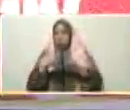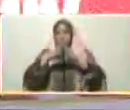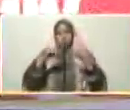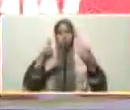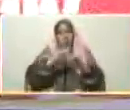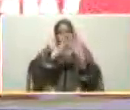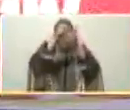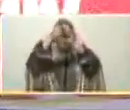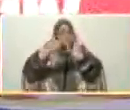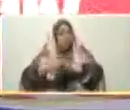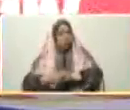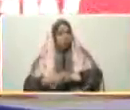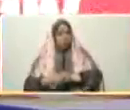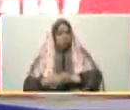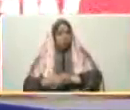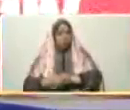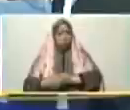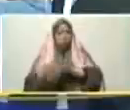cambiar